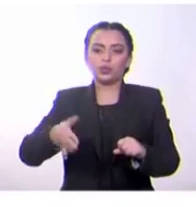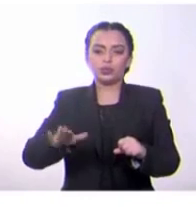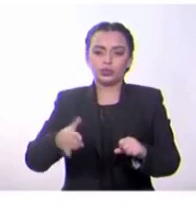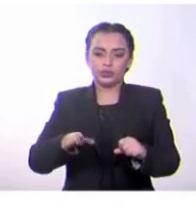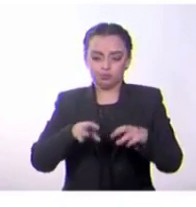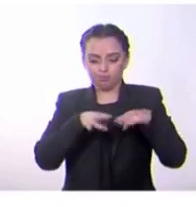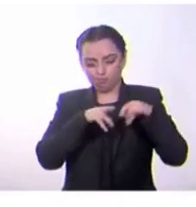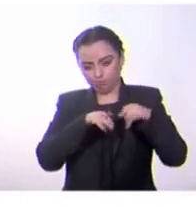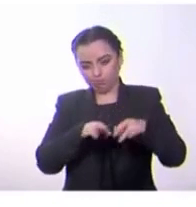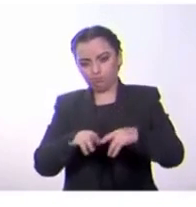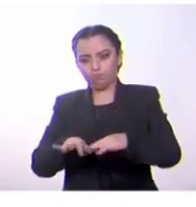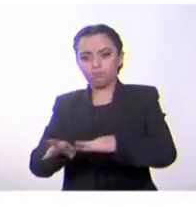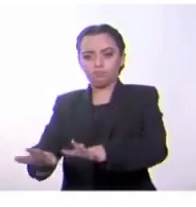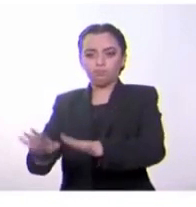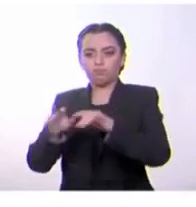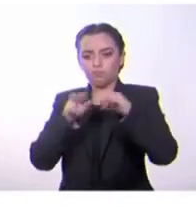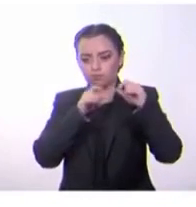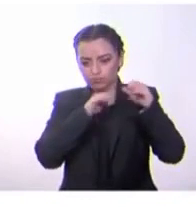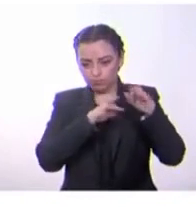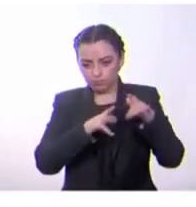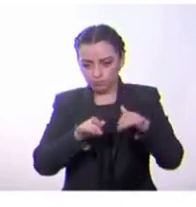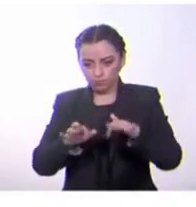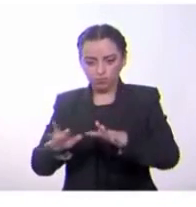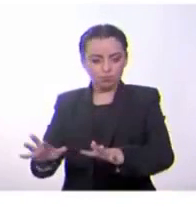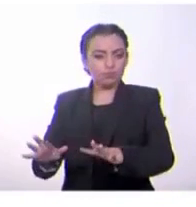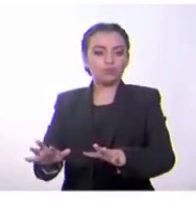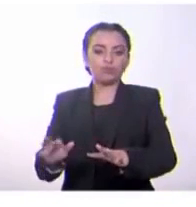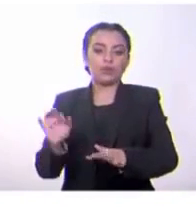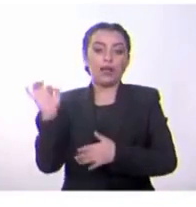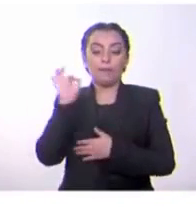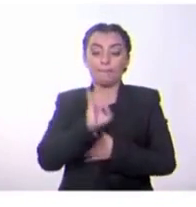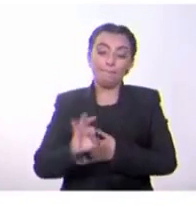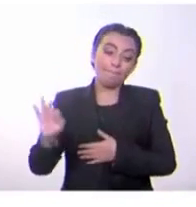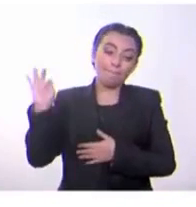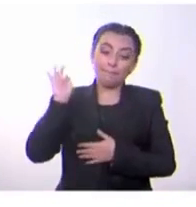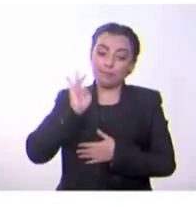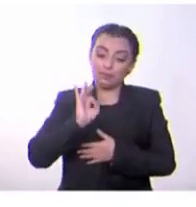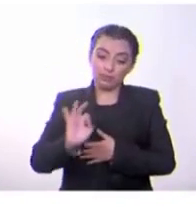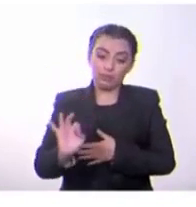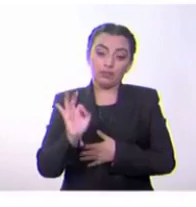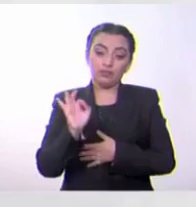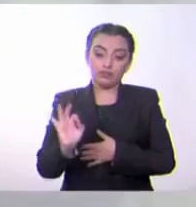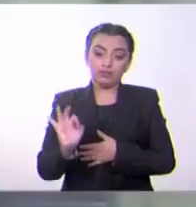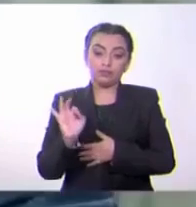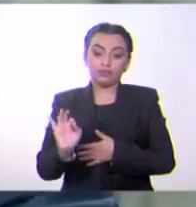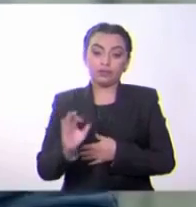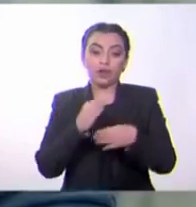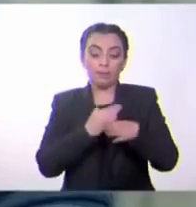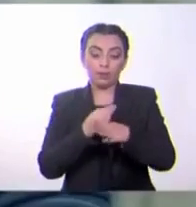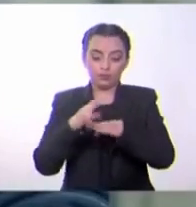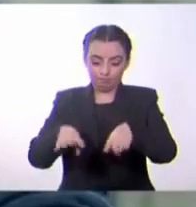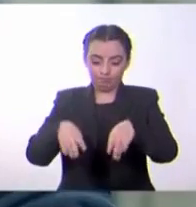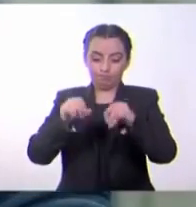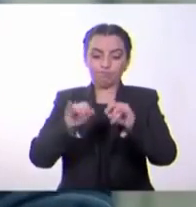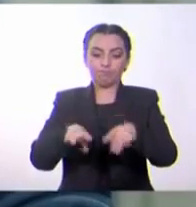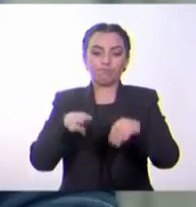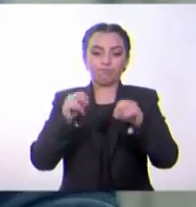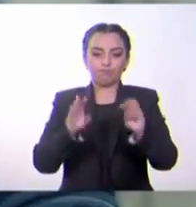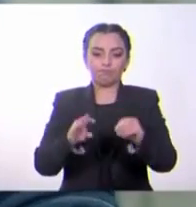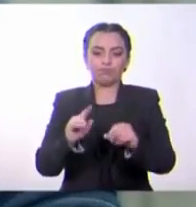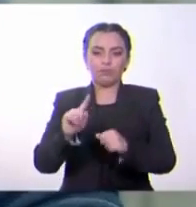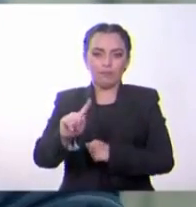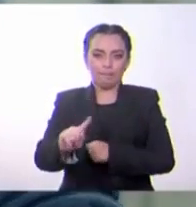suelo. Sin embargo, la mejor forma de proteger el suelo es, primero, hacer un